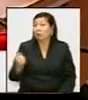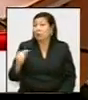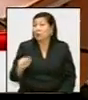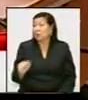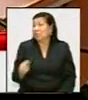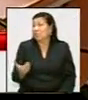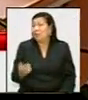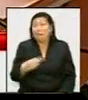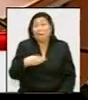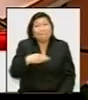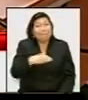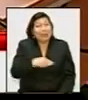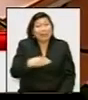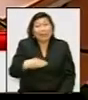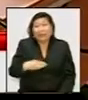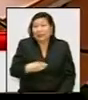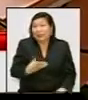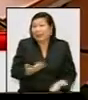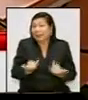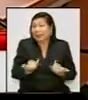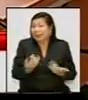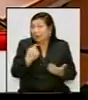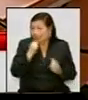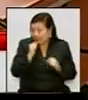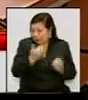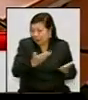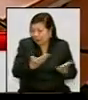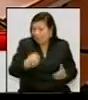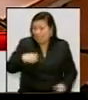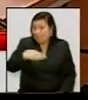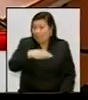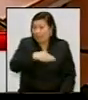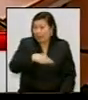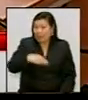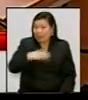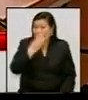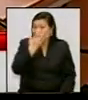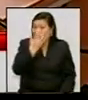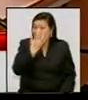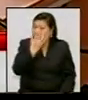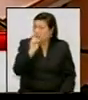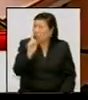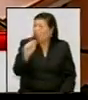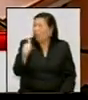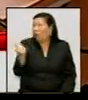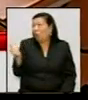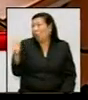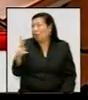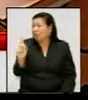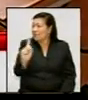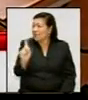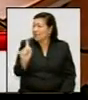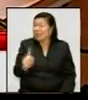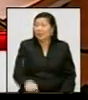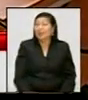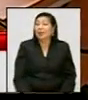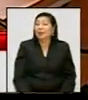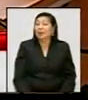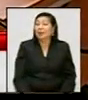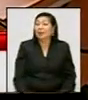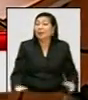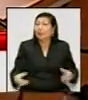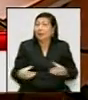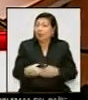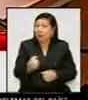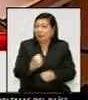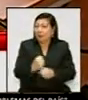señor ministro. Aquí se le ha invitado al ministro, no a un funcionario. Yo creo que la Comisión de